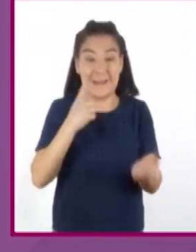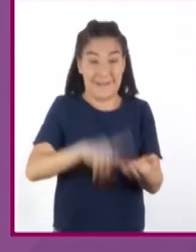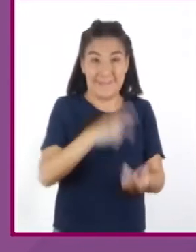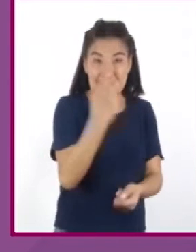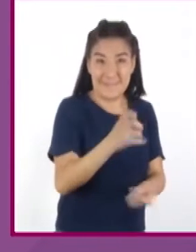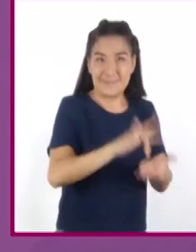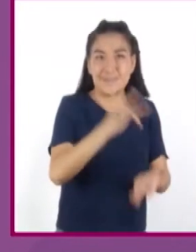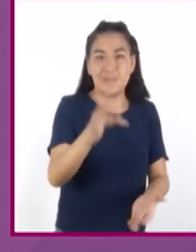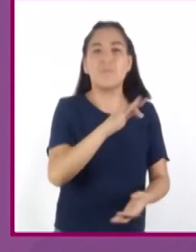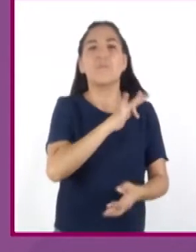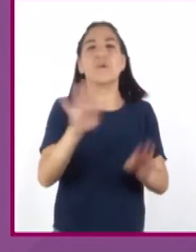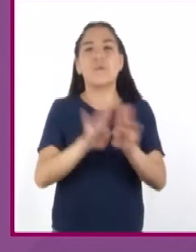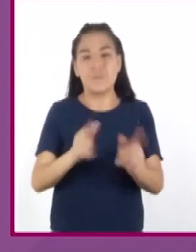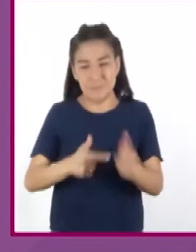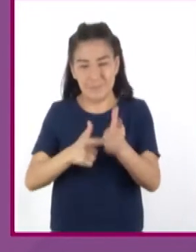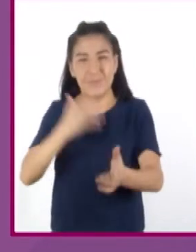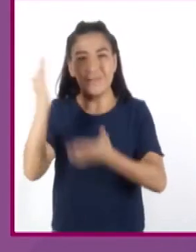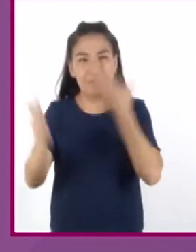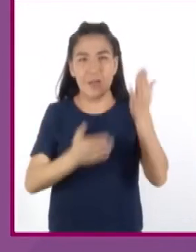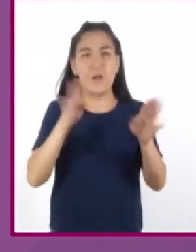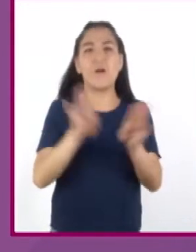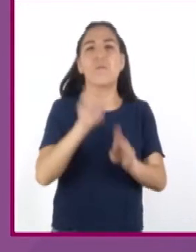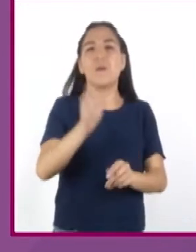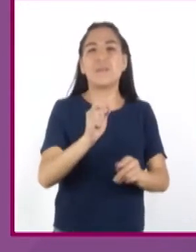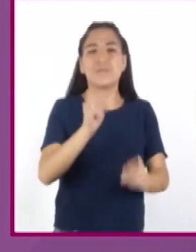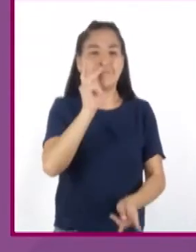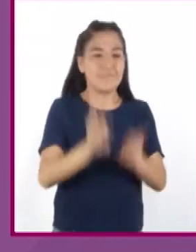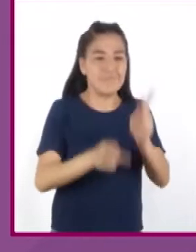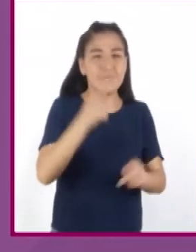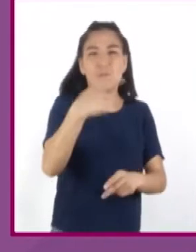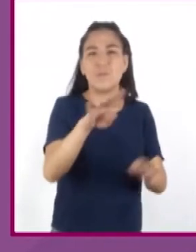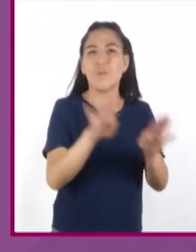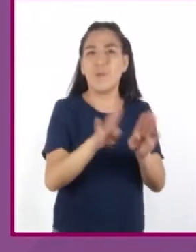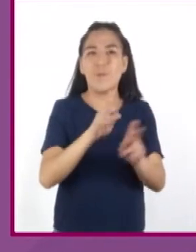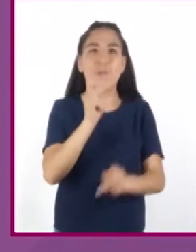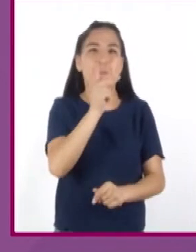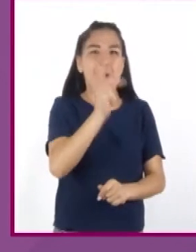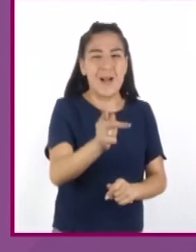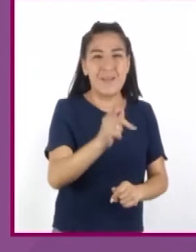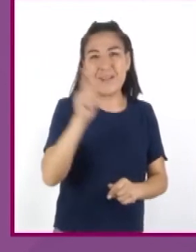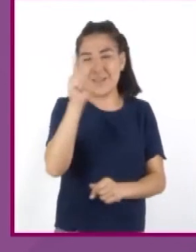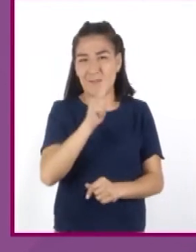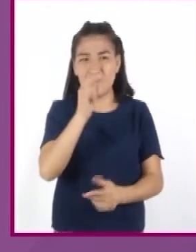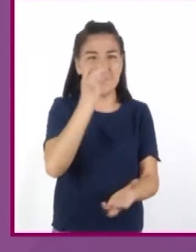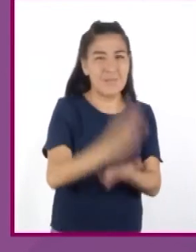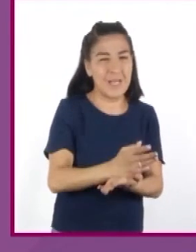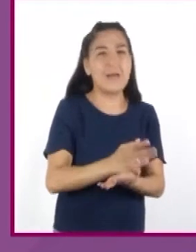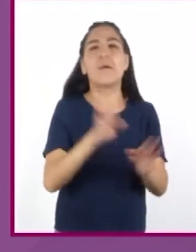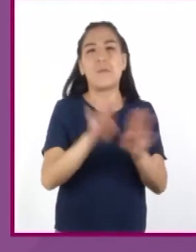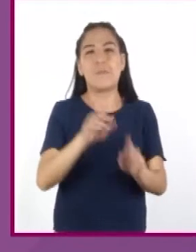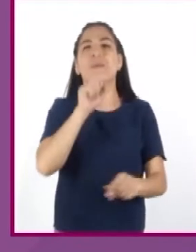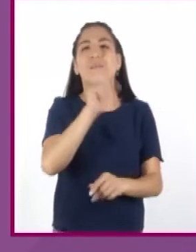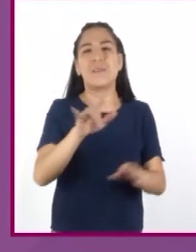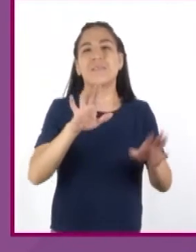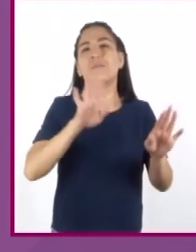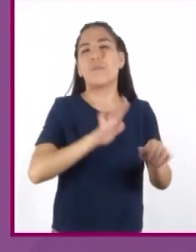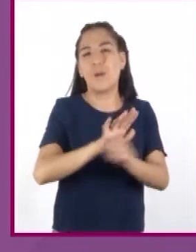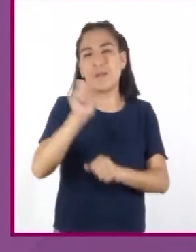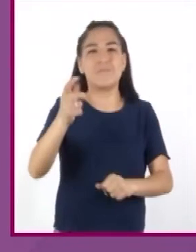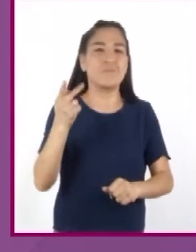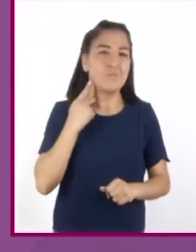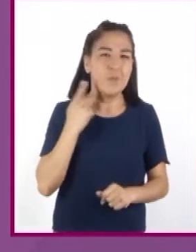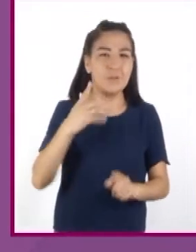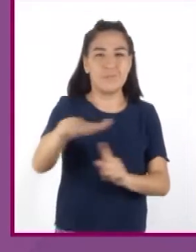ellos podemos estudiar no solo el habla de una determinada comunidad lingüística, sino que también se van a reflejar aspectos